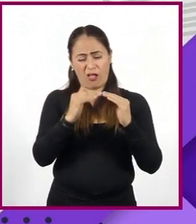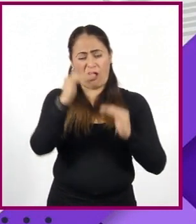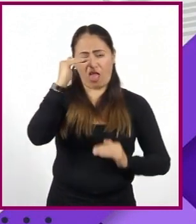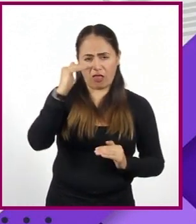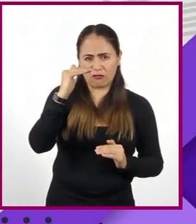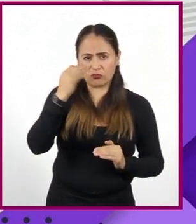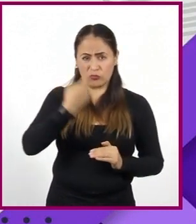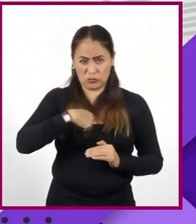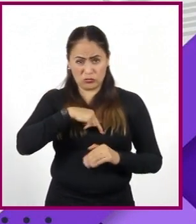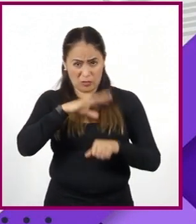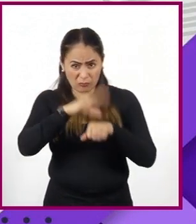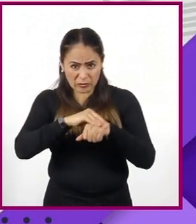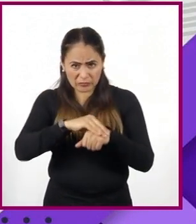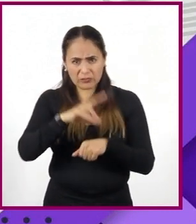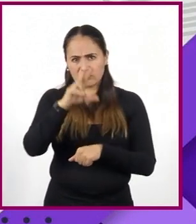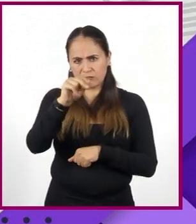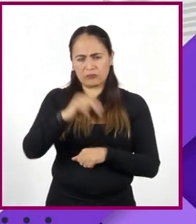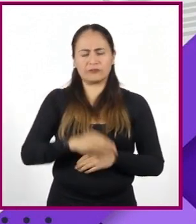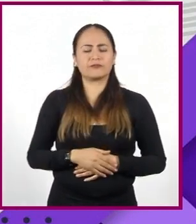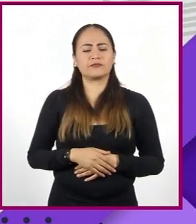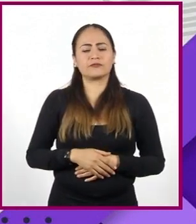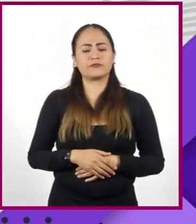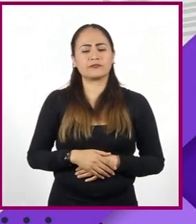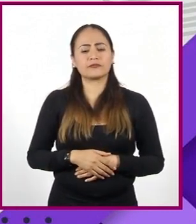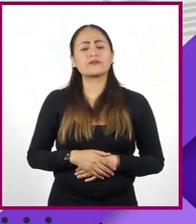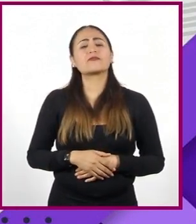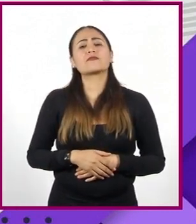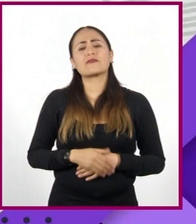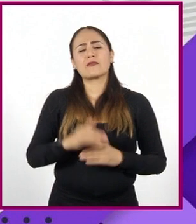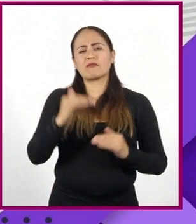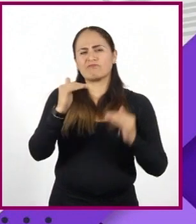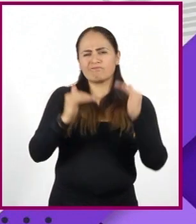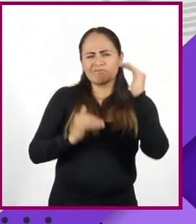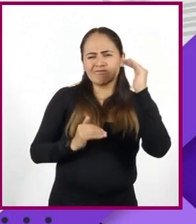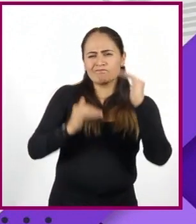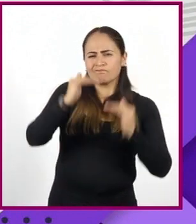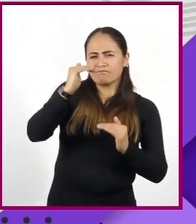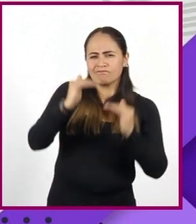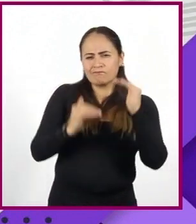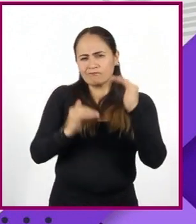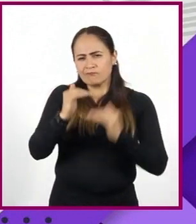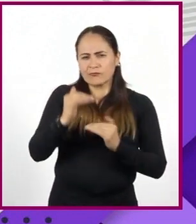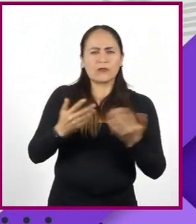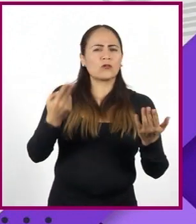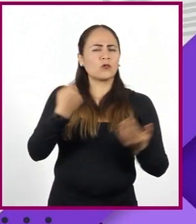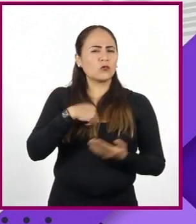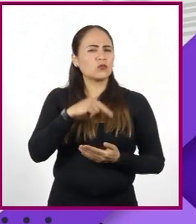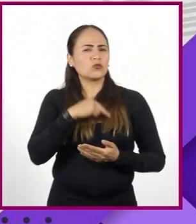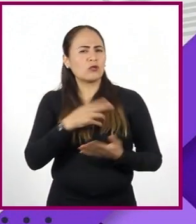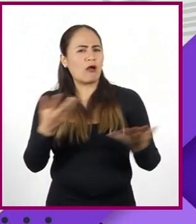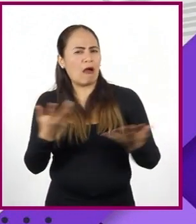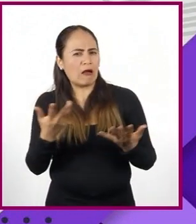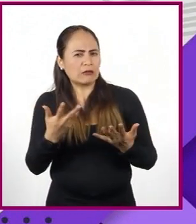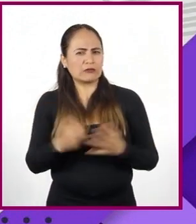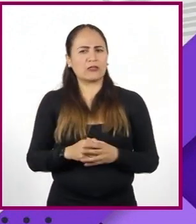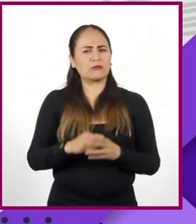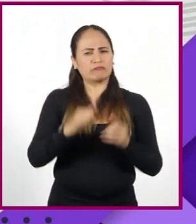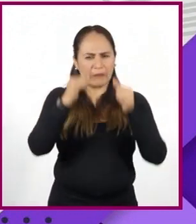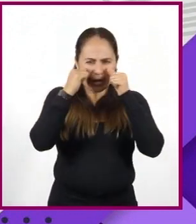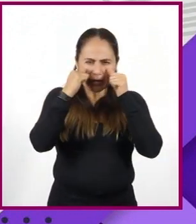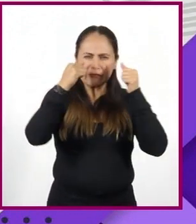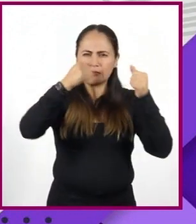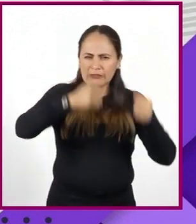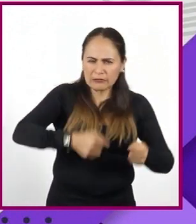Compensar las desventajas. Ayudar a generar condiciones que reduzcan cualquier situación de desigualdad en